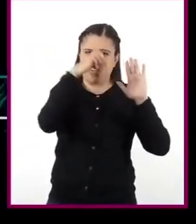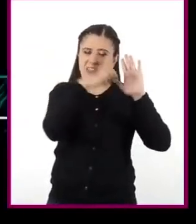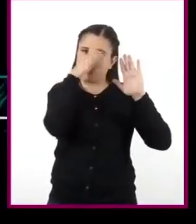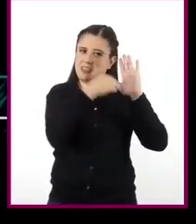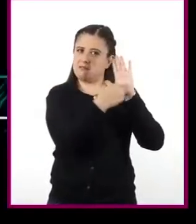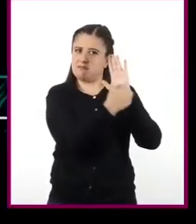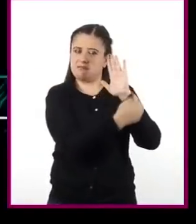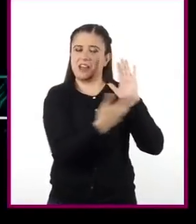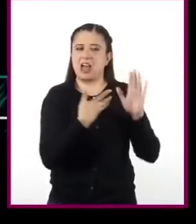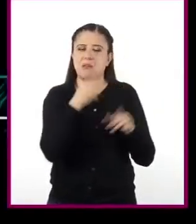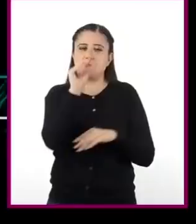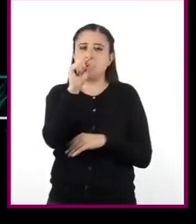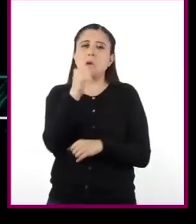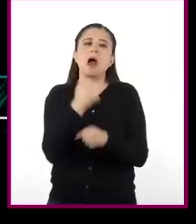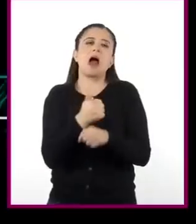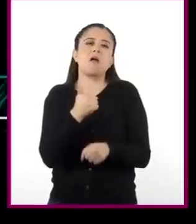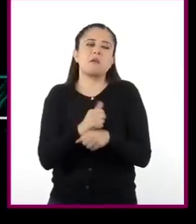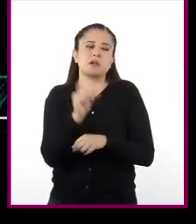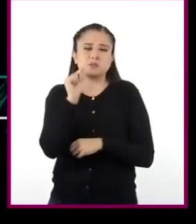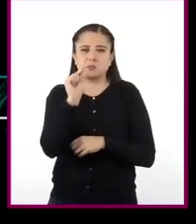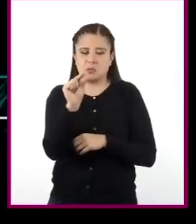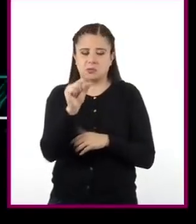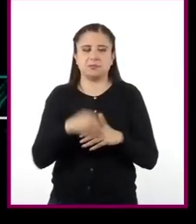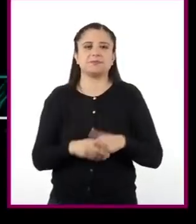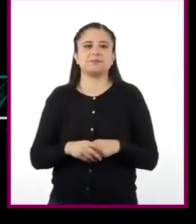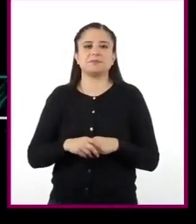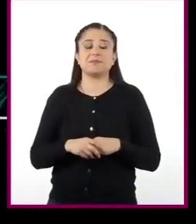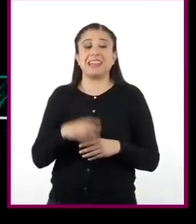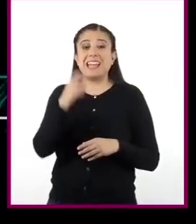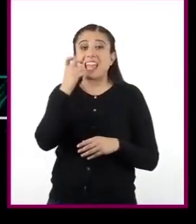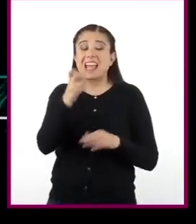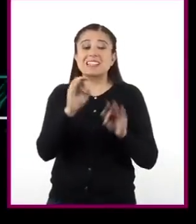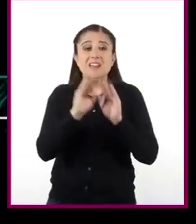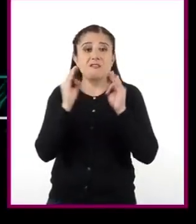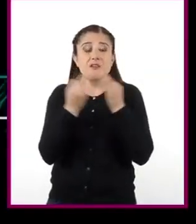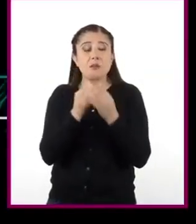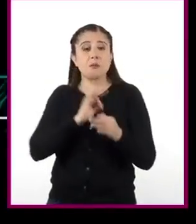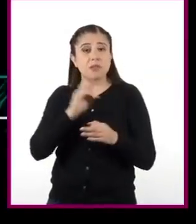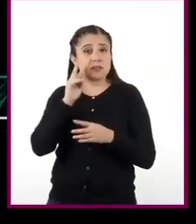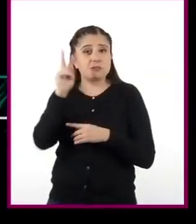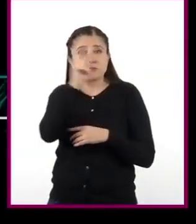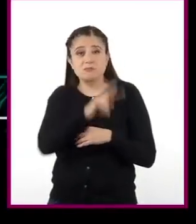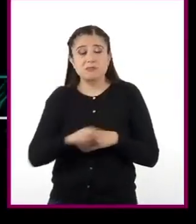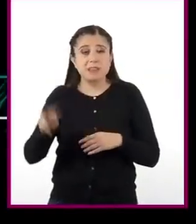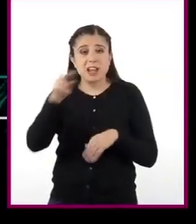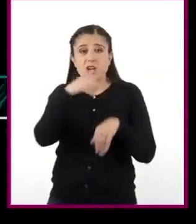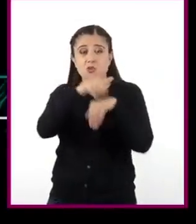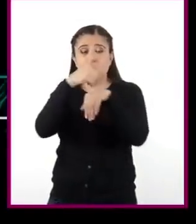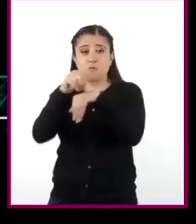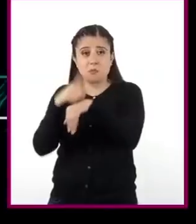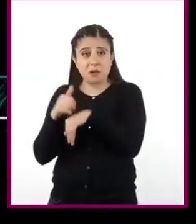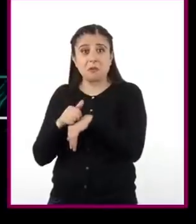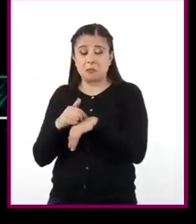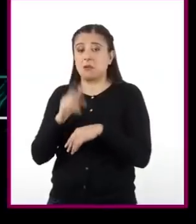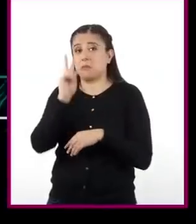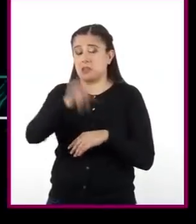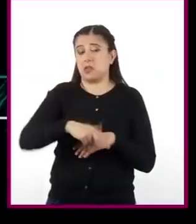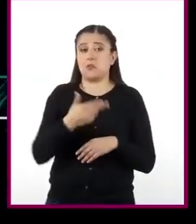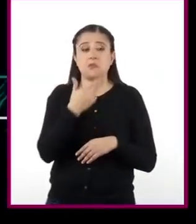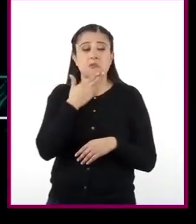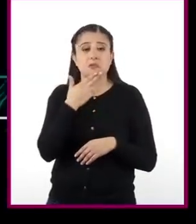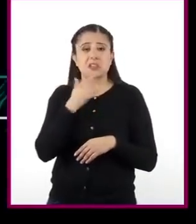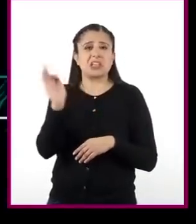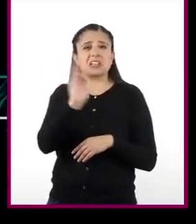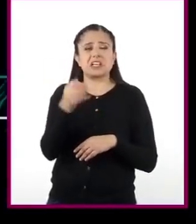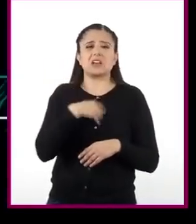después poquitos abuelos, ¿verdad? Entonces, esta es una forma de visualizar todos estos datos y es bastante útil, ¿verdad? Porque uno